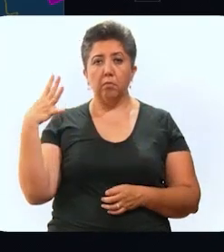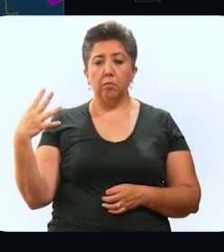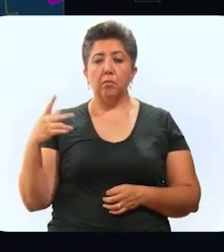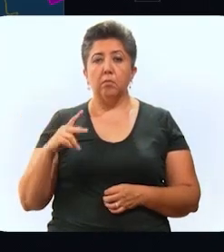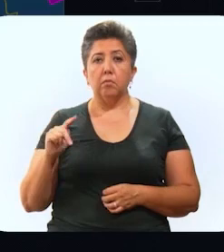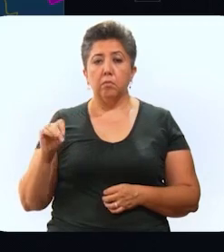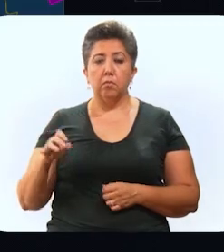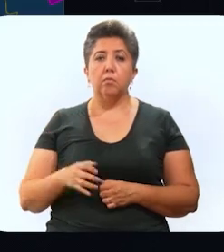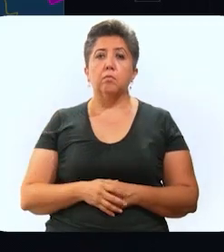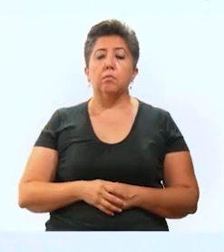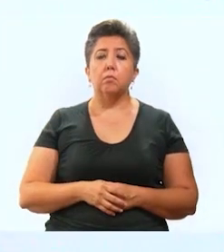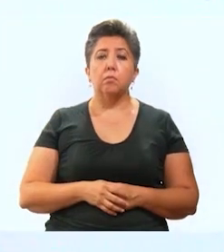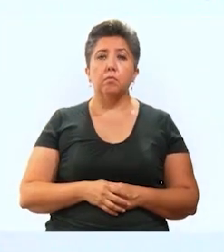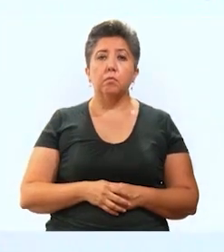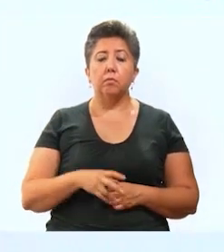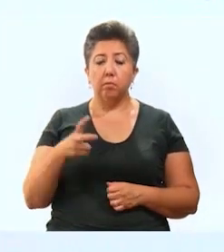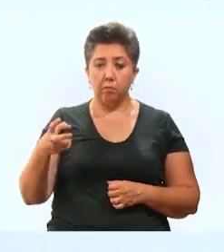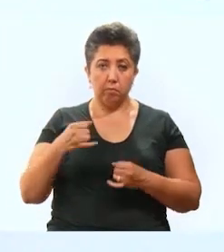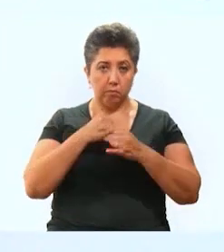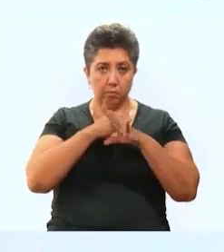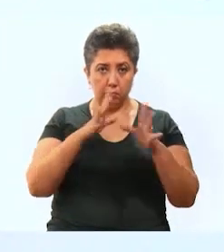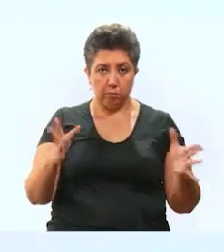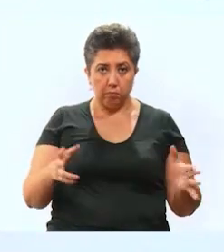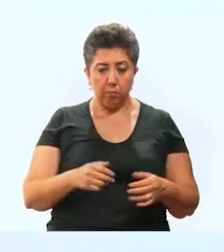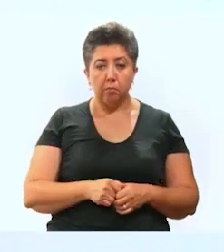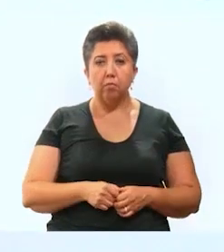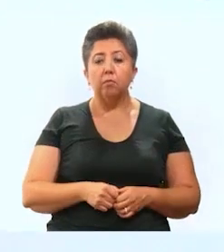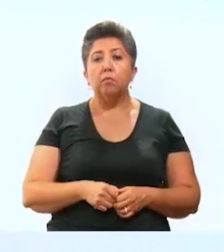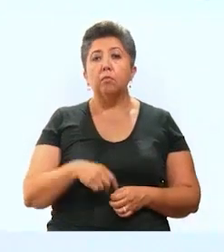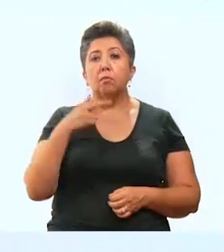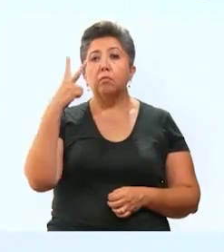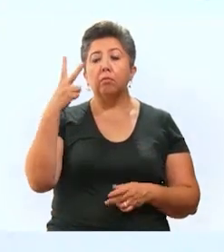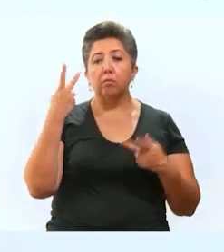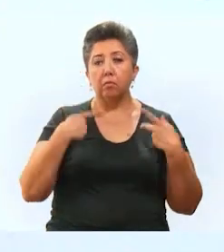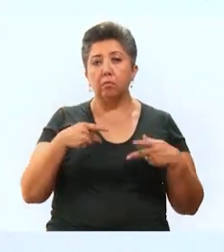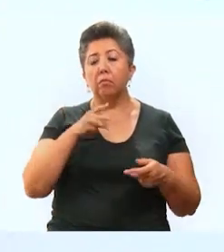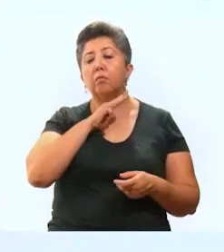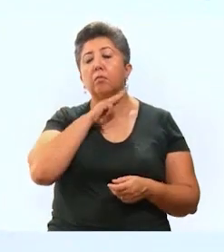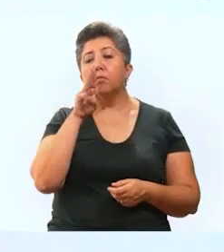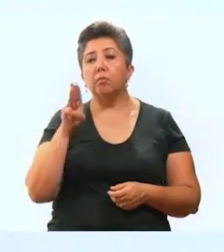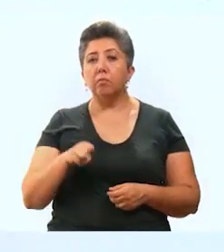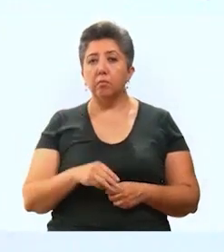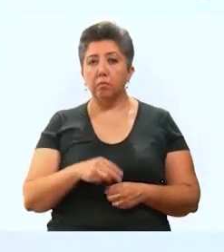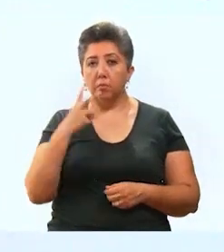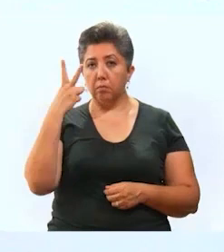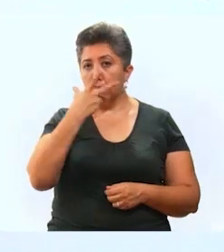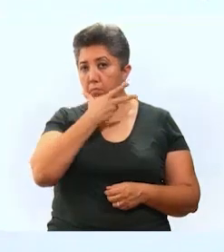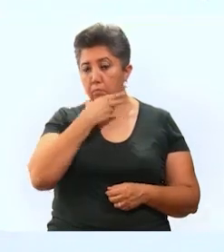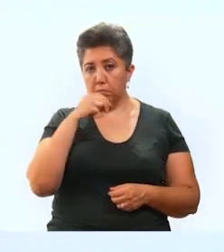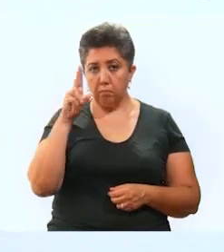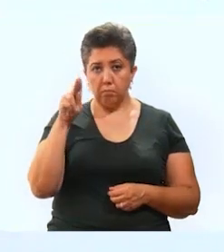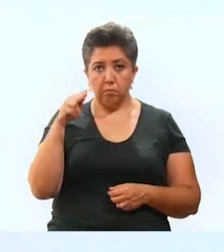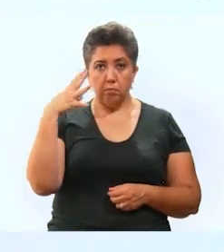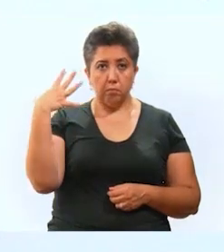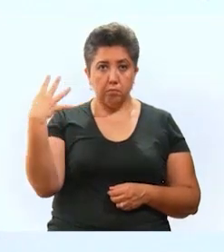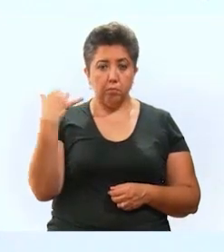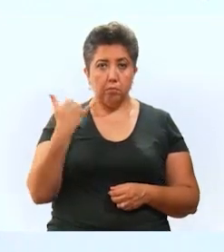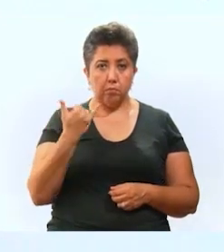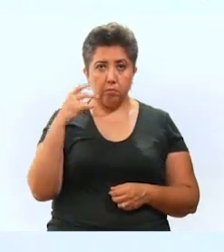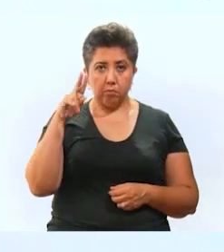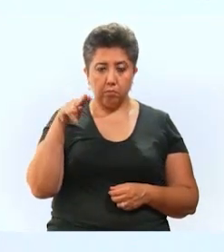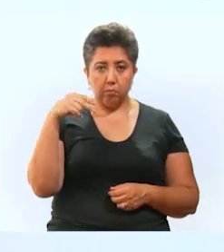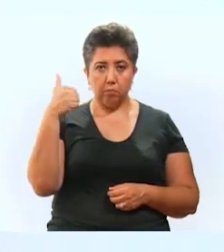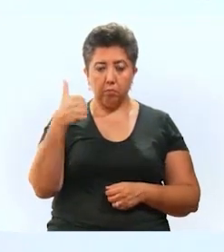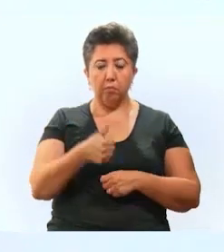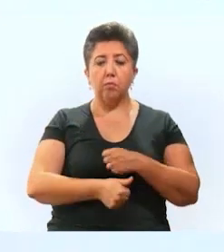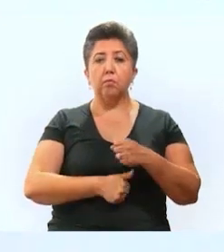16.744 en la zona poniente. En este parte médico se reportan 2 personas fallecidas, 2 hombres de 84 y